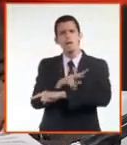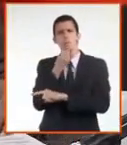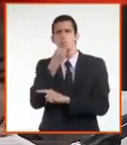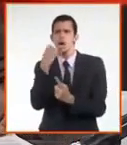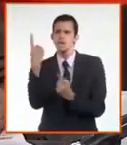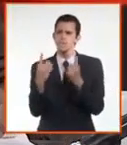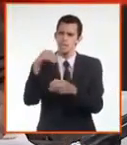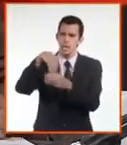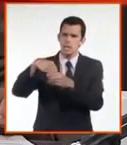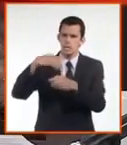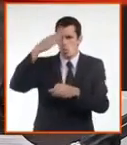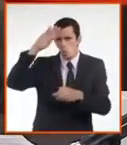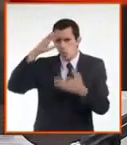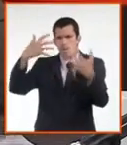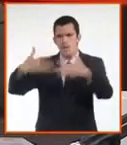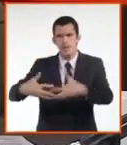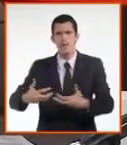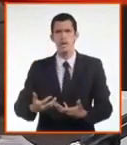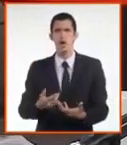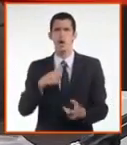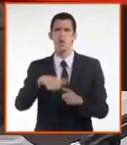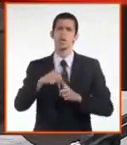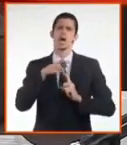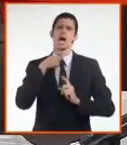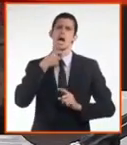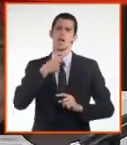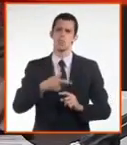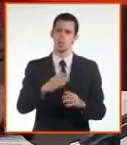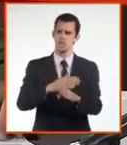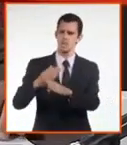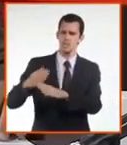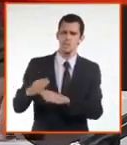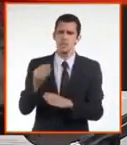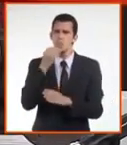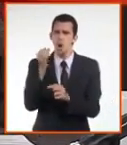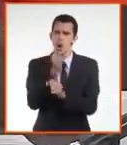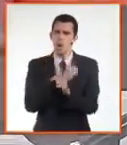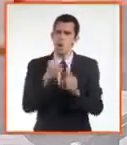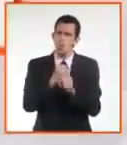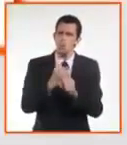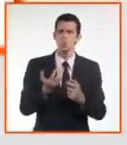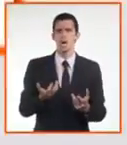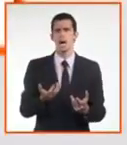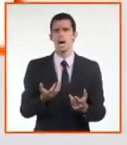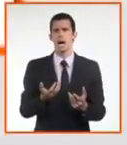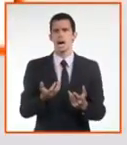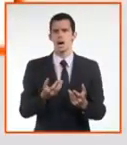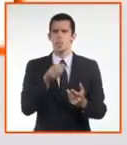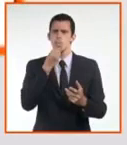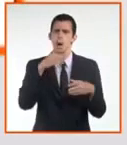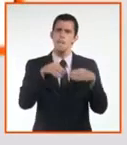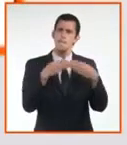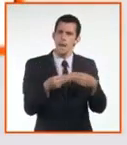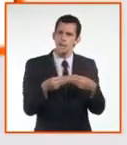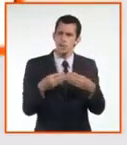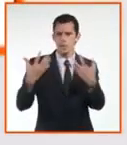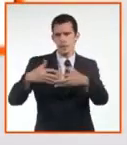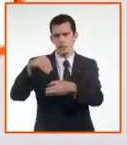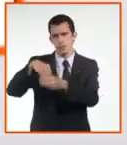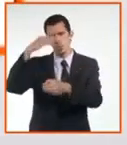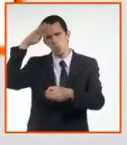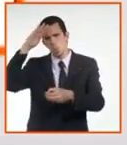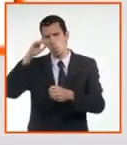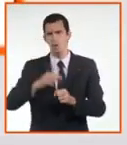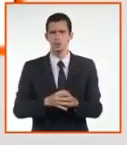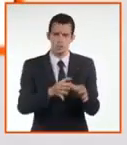empresas propias grupos como con bio men que juega un papel en los equipos de alta tecnología pero también ha